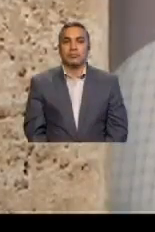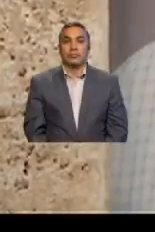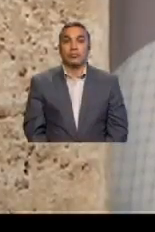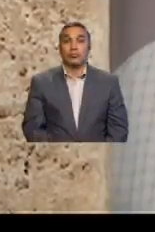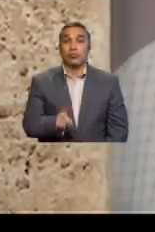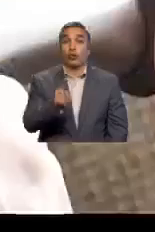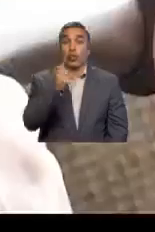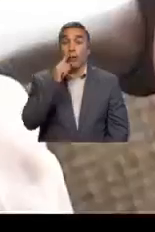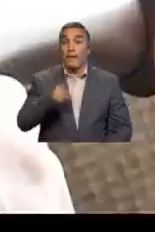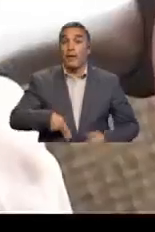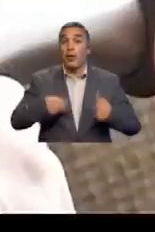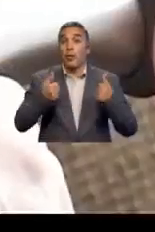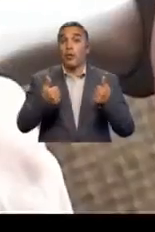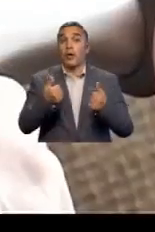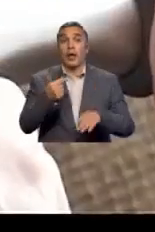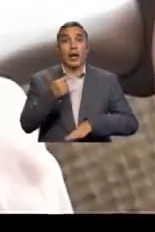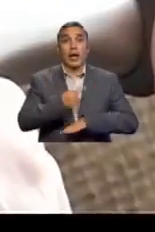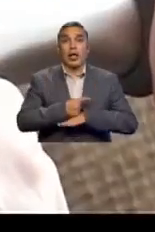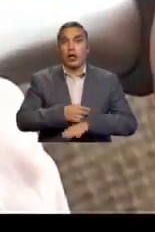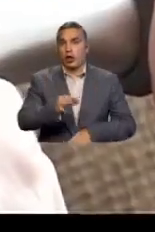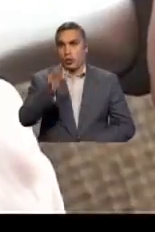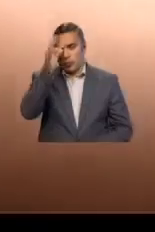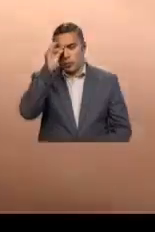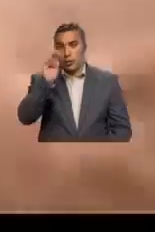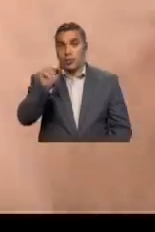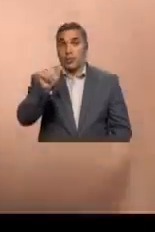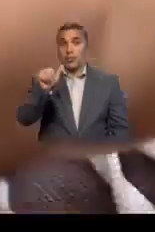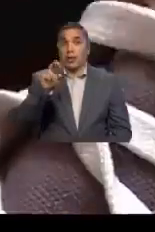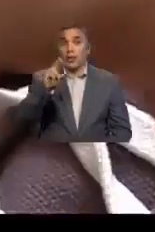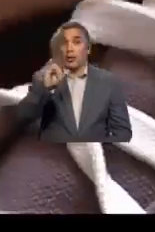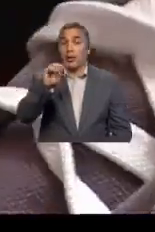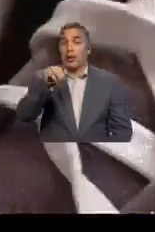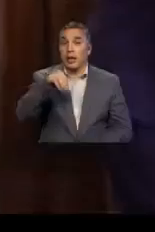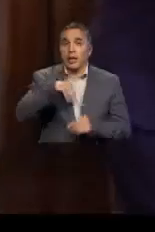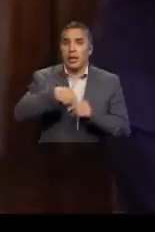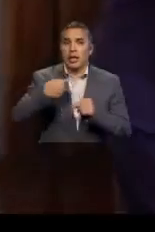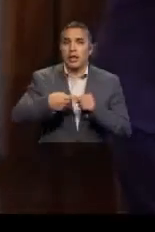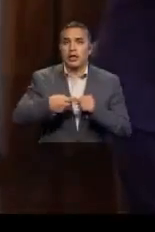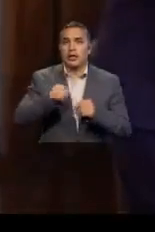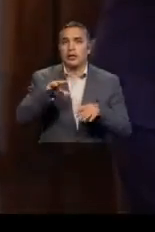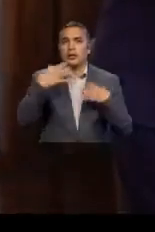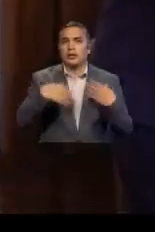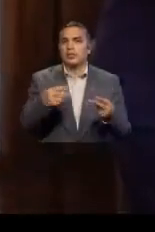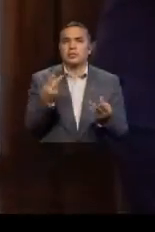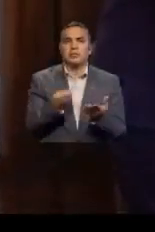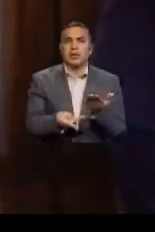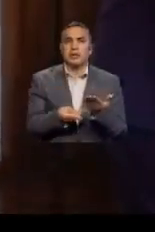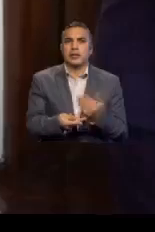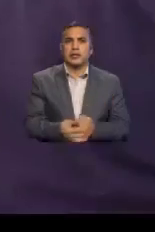Un hombre lleno de vida, gerente del hospital Carlos Andrade Marín en Quito, había pasado lo peor.